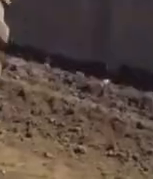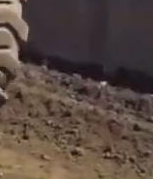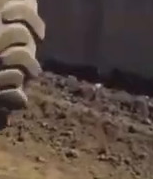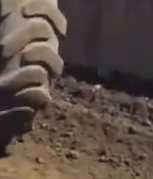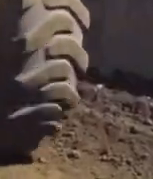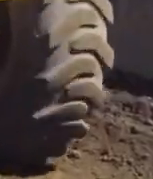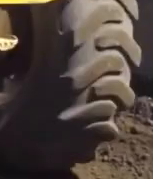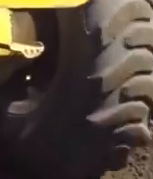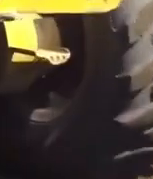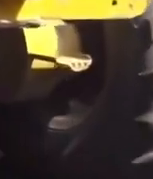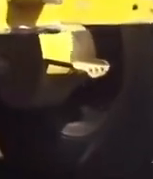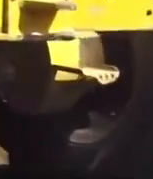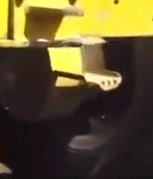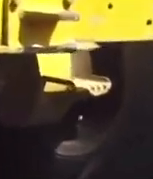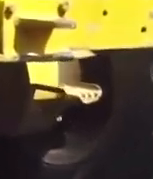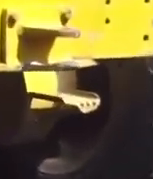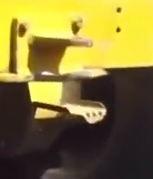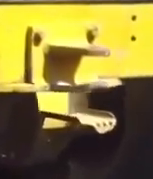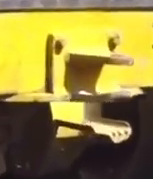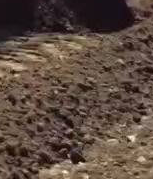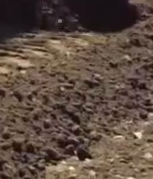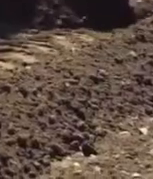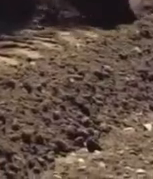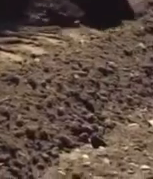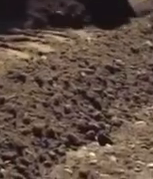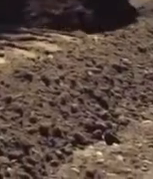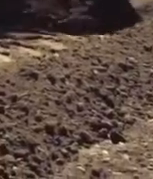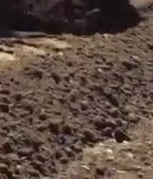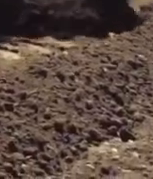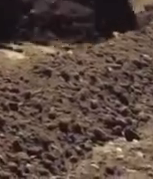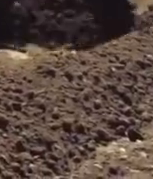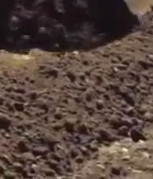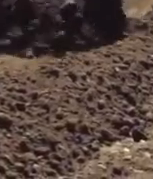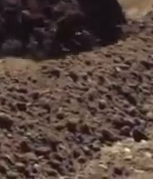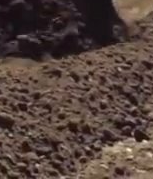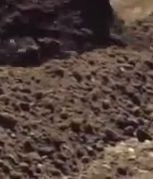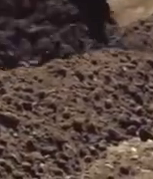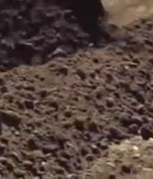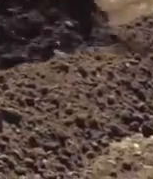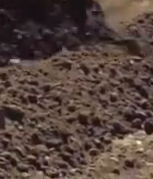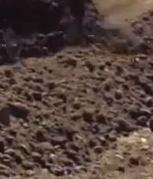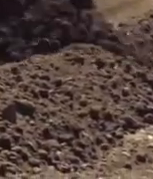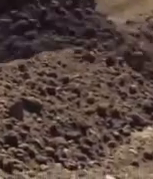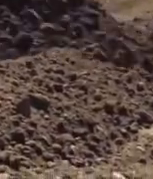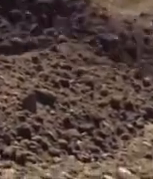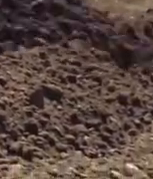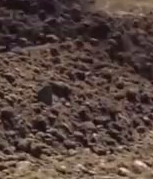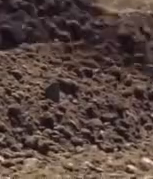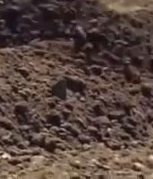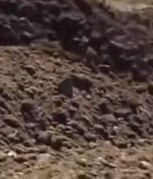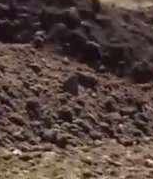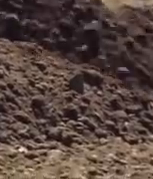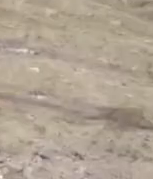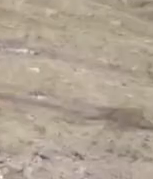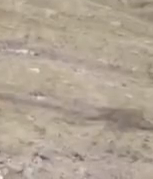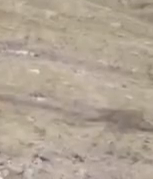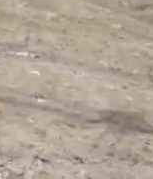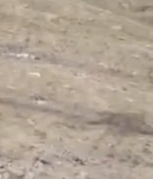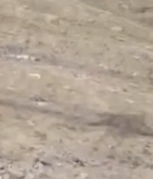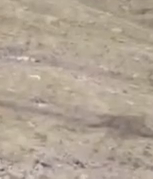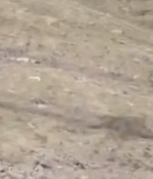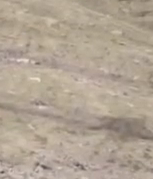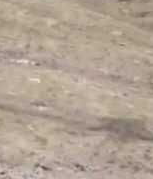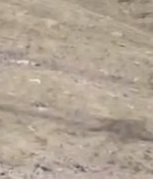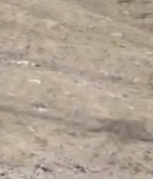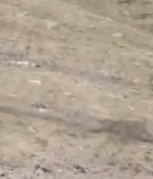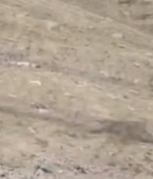hasta Xochimilco, se ha intervenido en los 8 cruceros, que son los cruceros que van todas las vialidades que cruzan en el tren